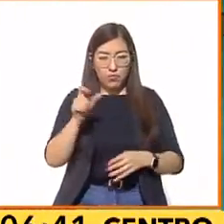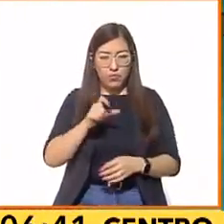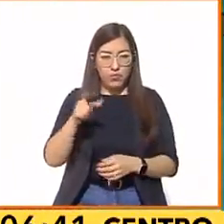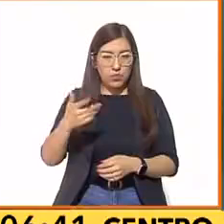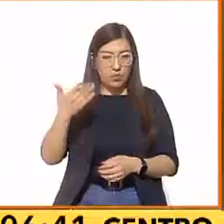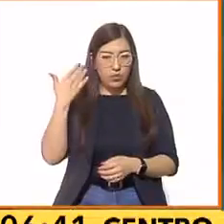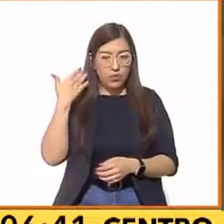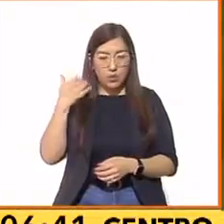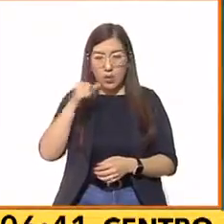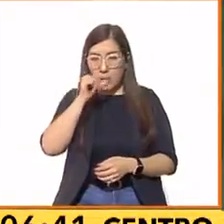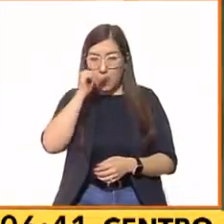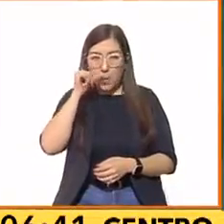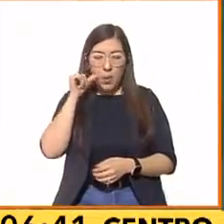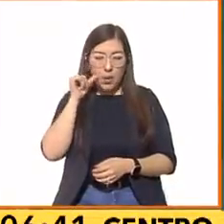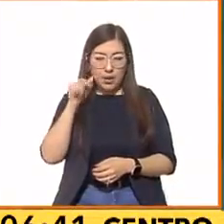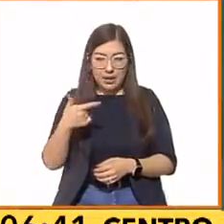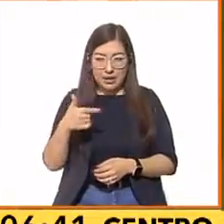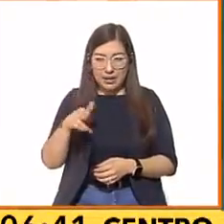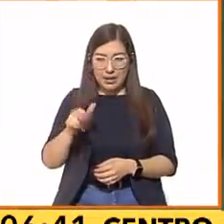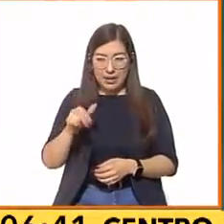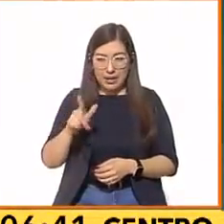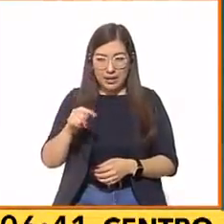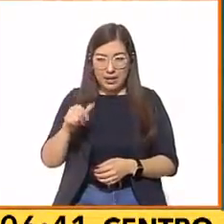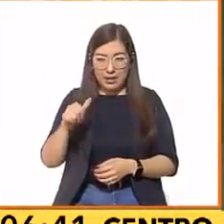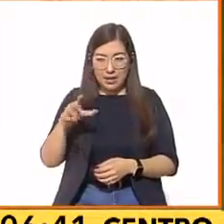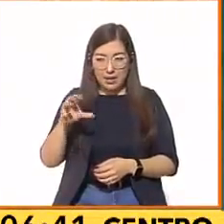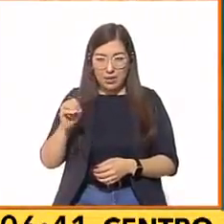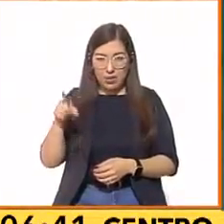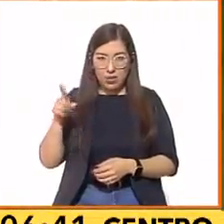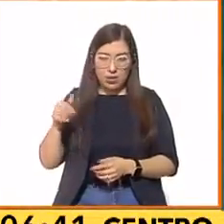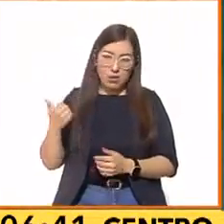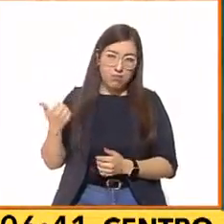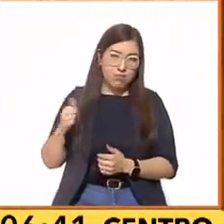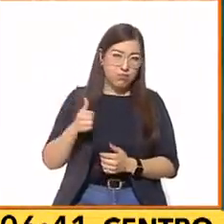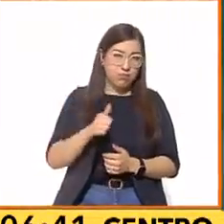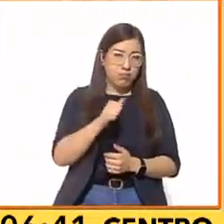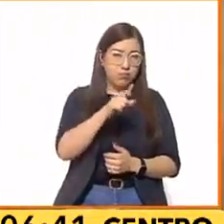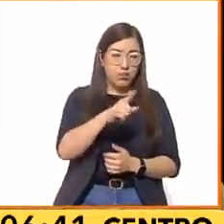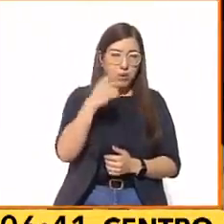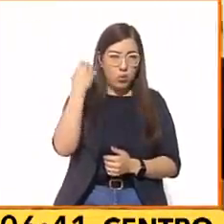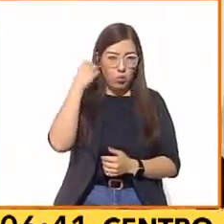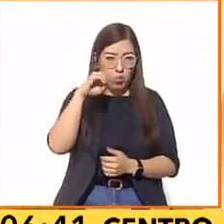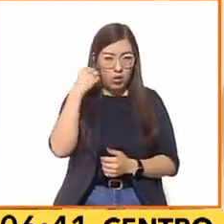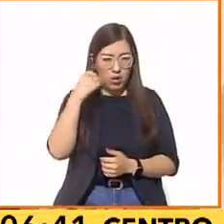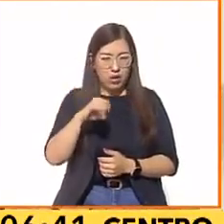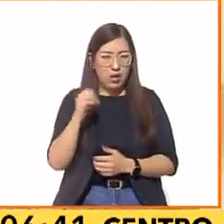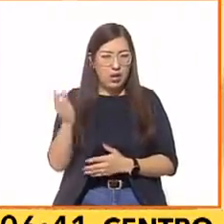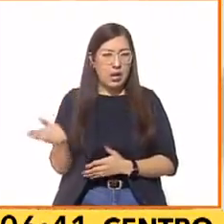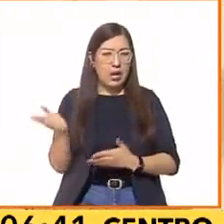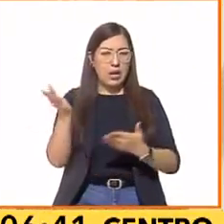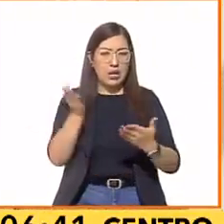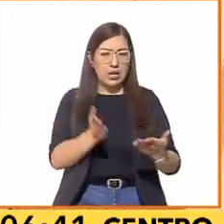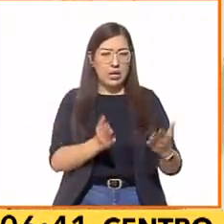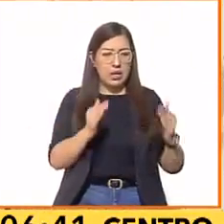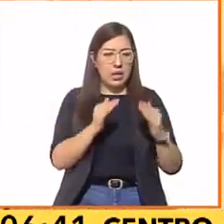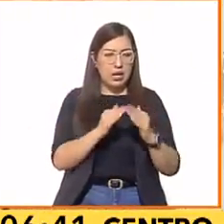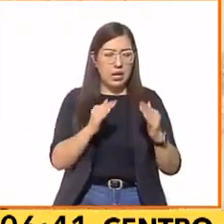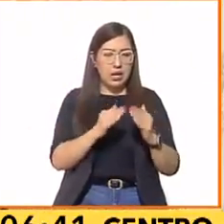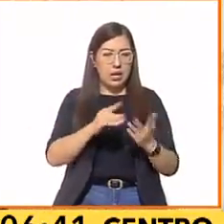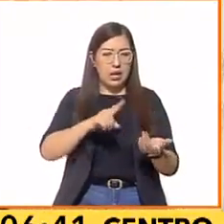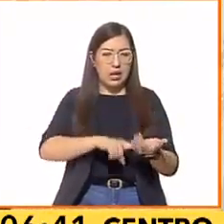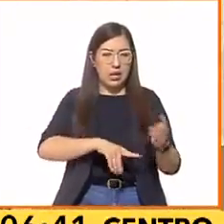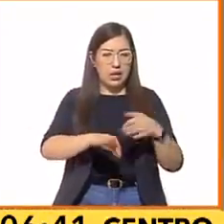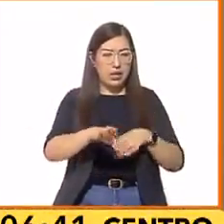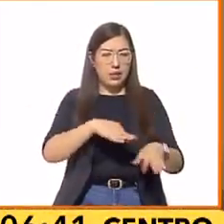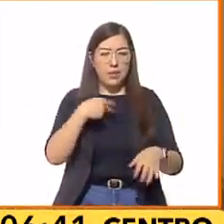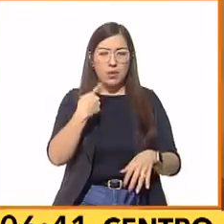de Guelatao y que se traslada a la ciudad de Oaxaca, llega a la casa donde estaba trabajando su